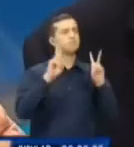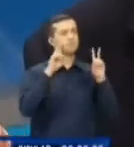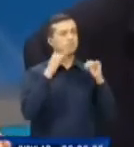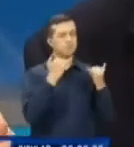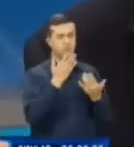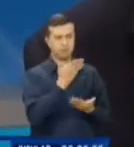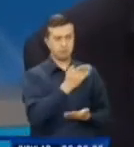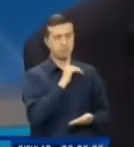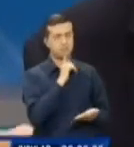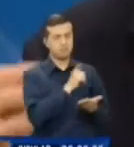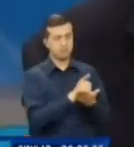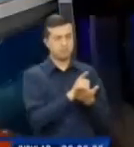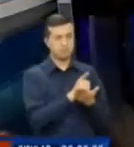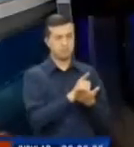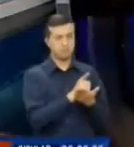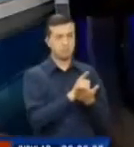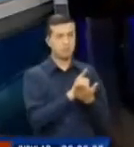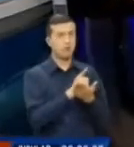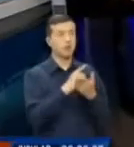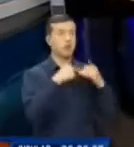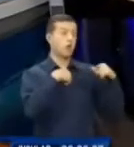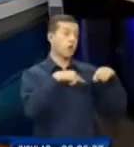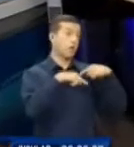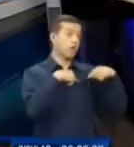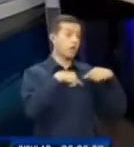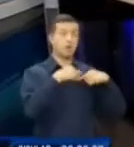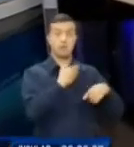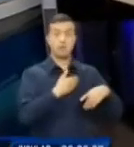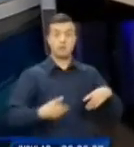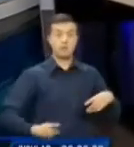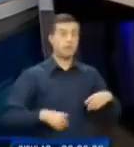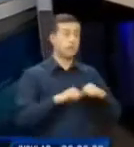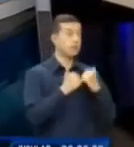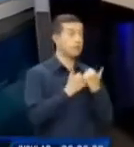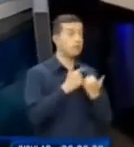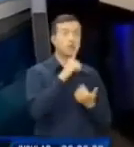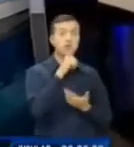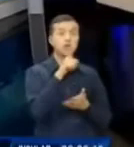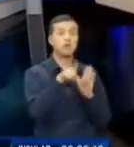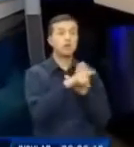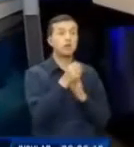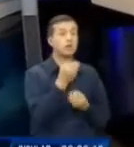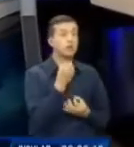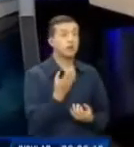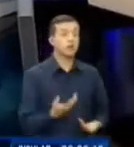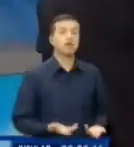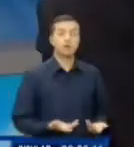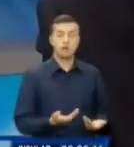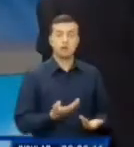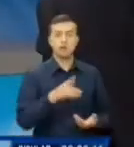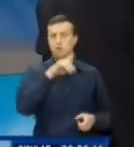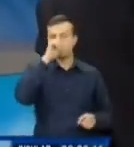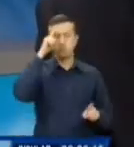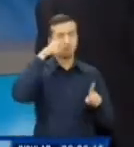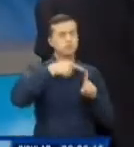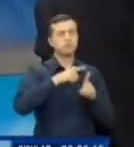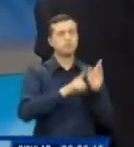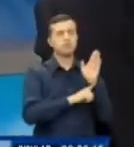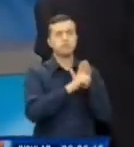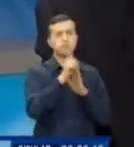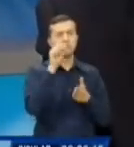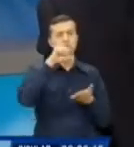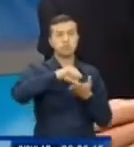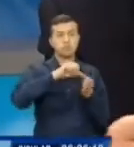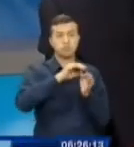que no se puede hablar entre ejecutivo y legislativo todos queremos saber cuál es esa política es decir hacia dónde apunta ese desarrollo agrario